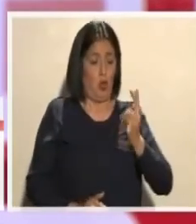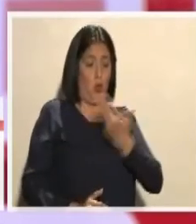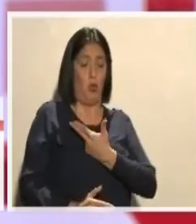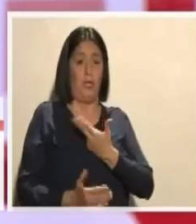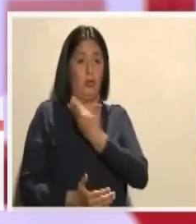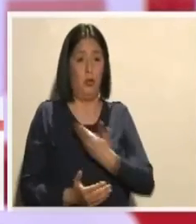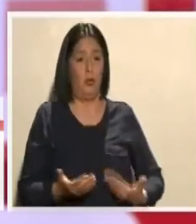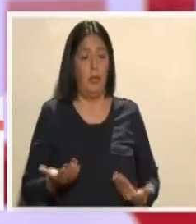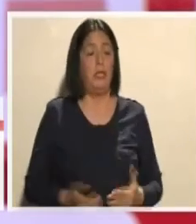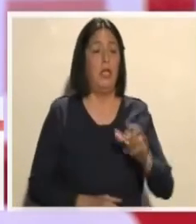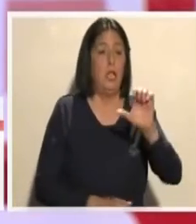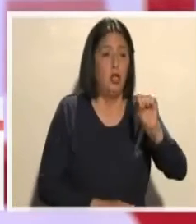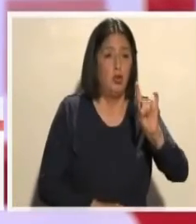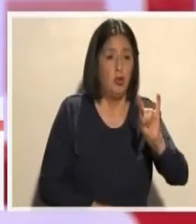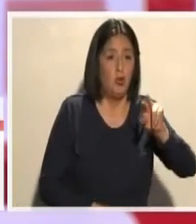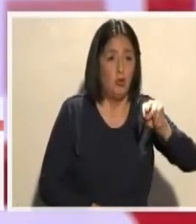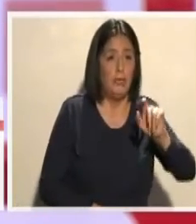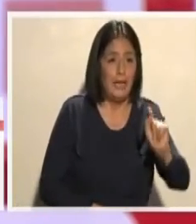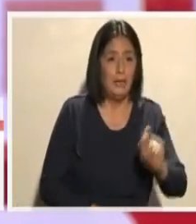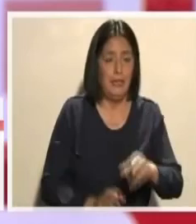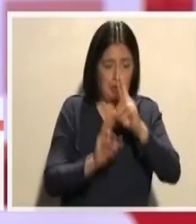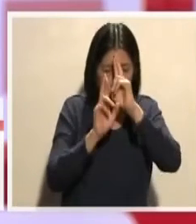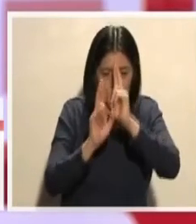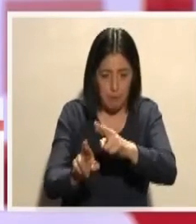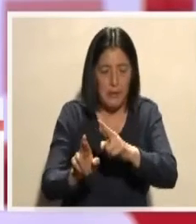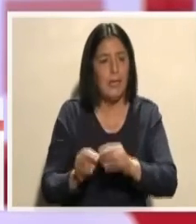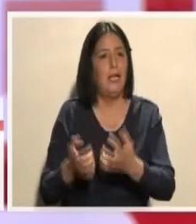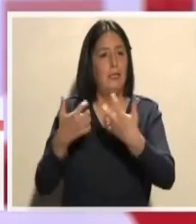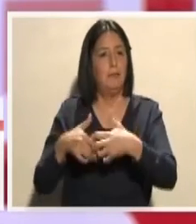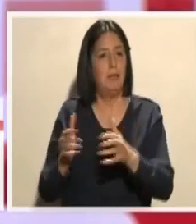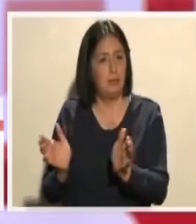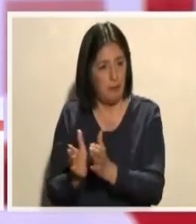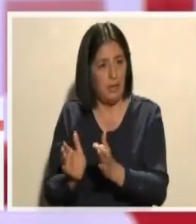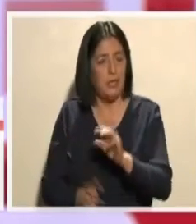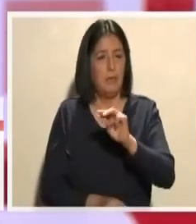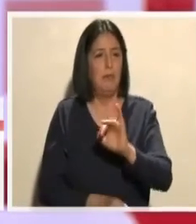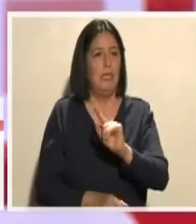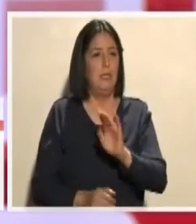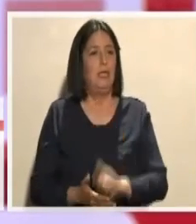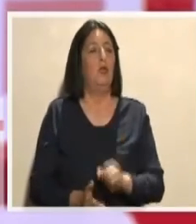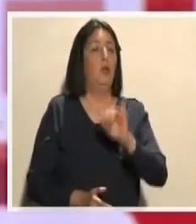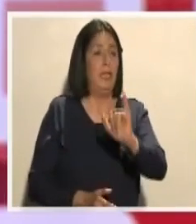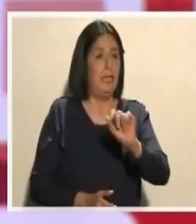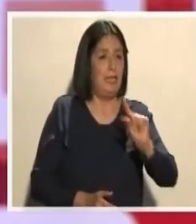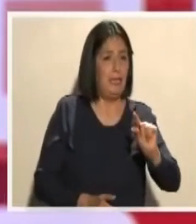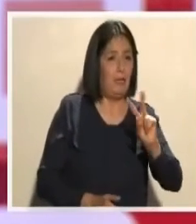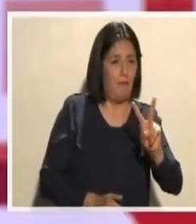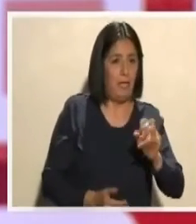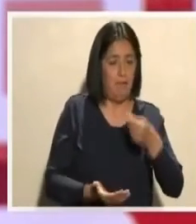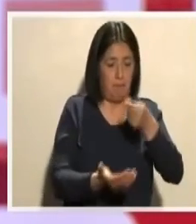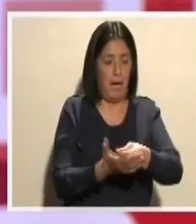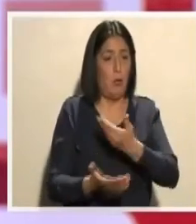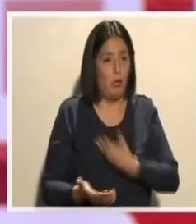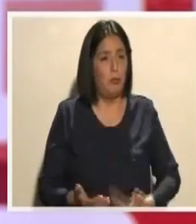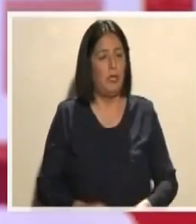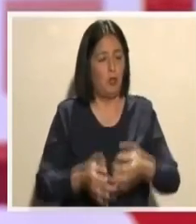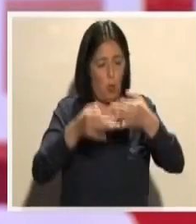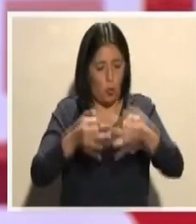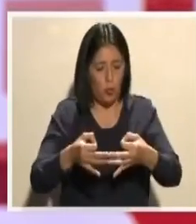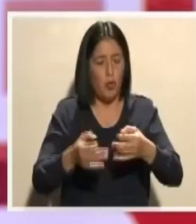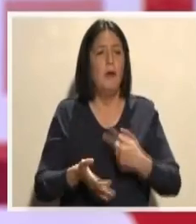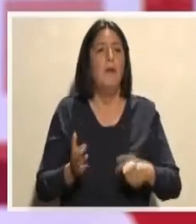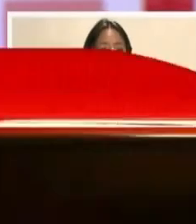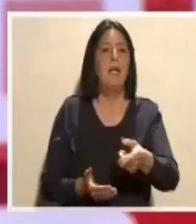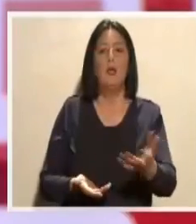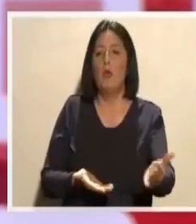la SUNAT respetará a las MIPES. Tendrán un IGB justo para que paguen cuando cobren